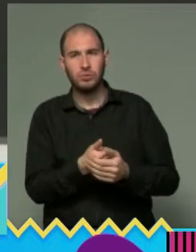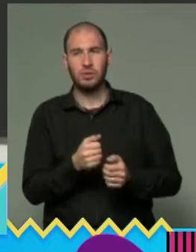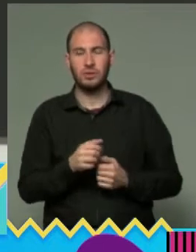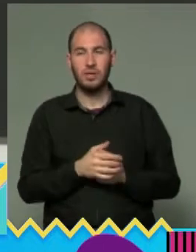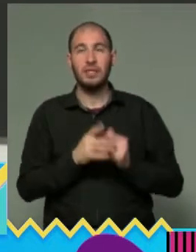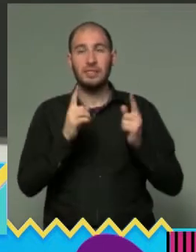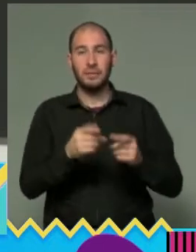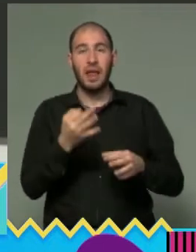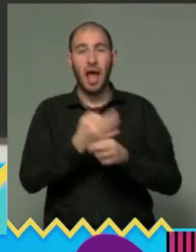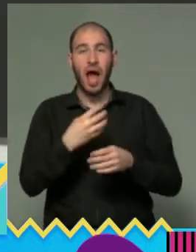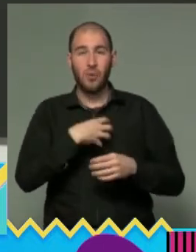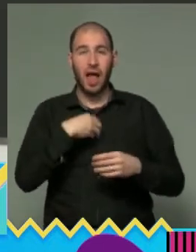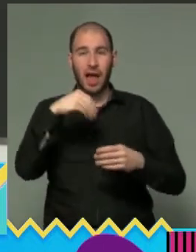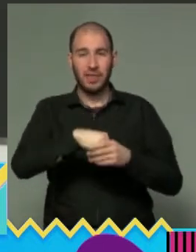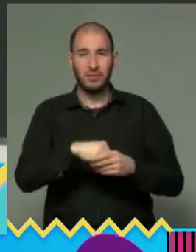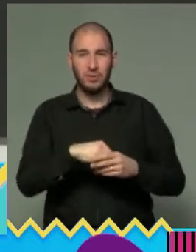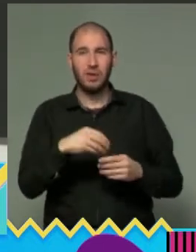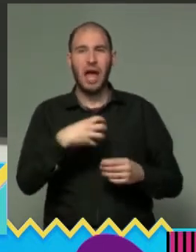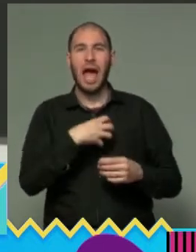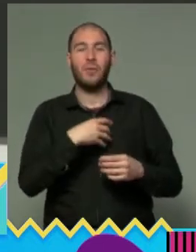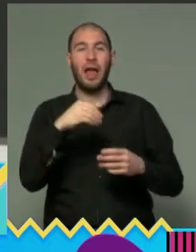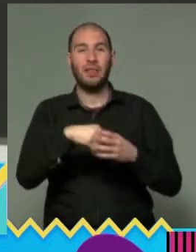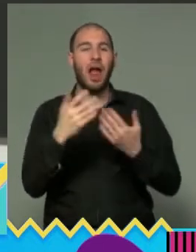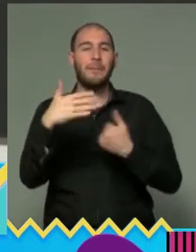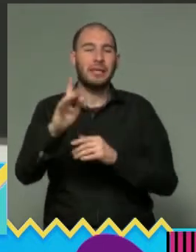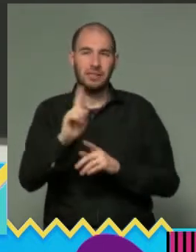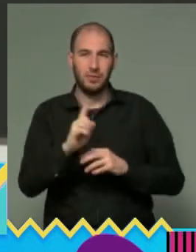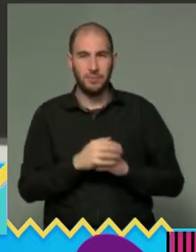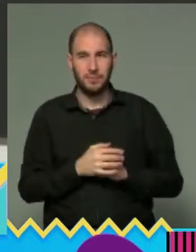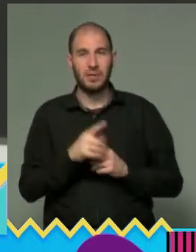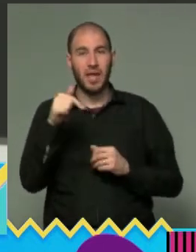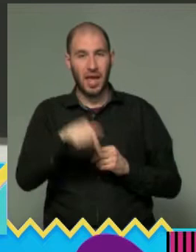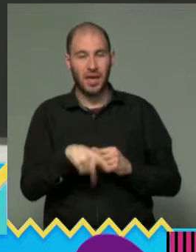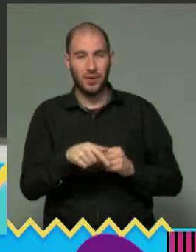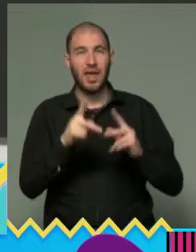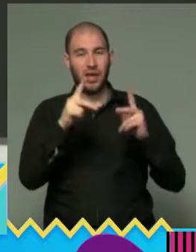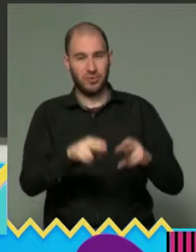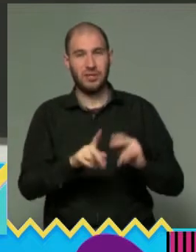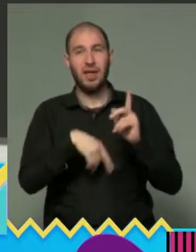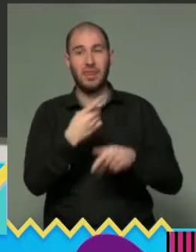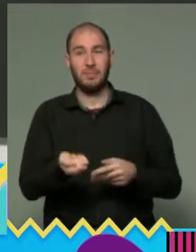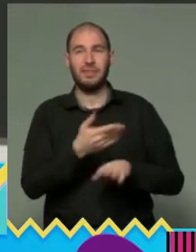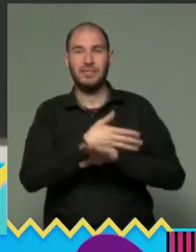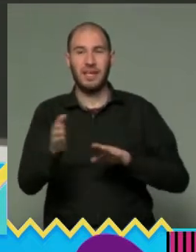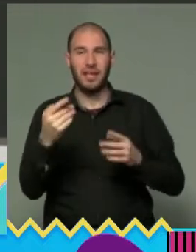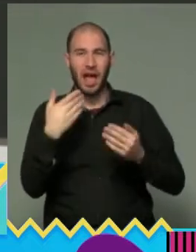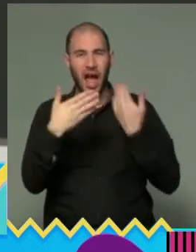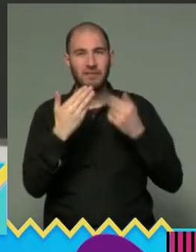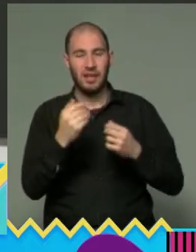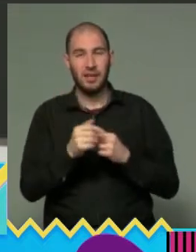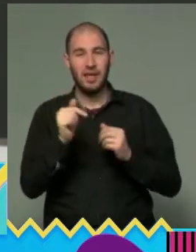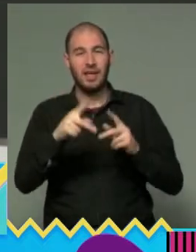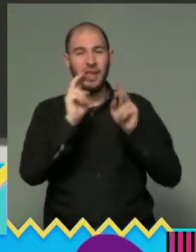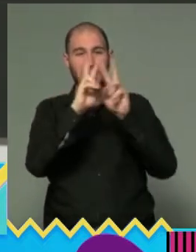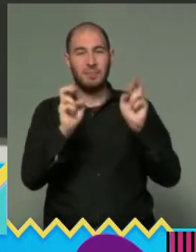presentes también dentro del aula, que el aula no es un lugar ajeno a eso. Vamos a ir a un corte y enseguida continuamos hablando de